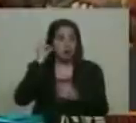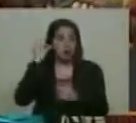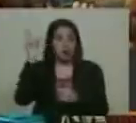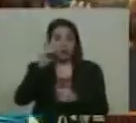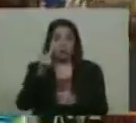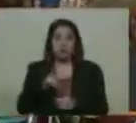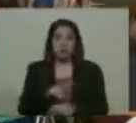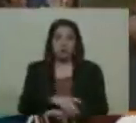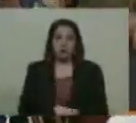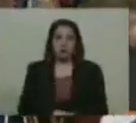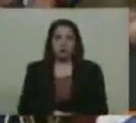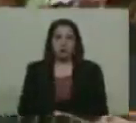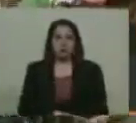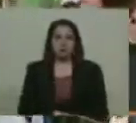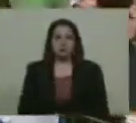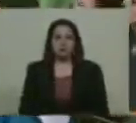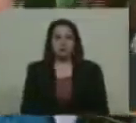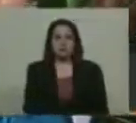Venezuela.